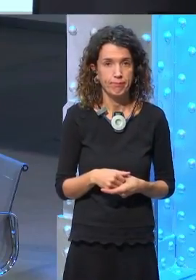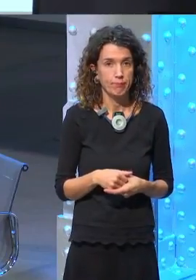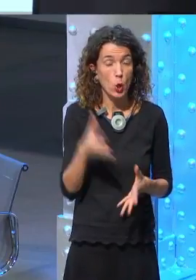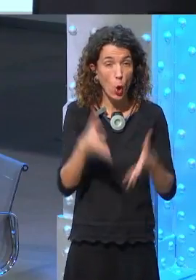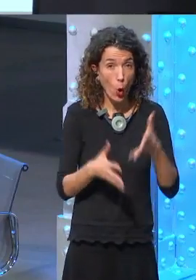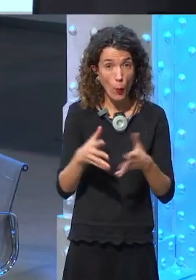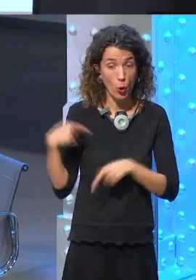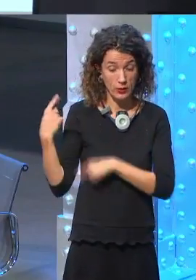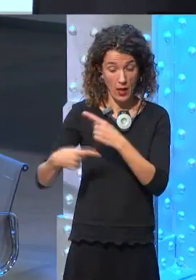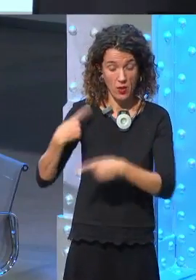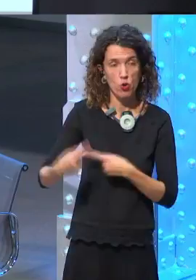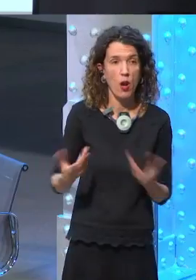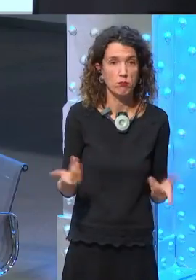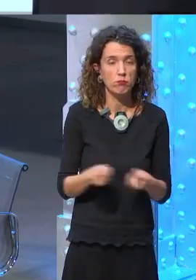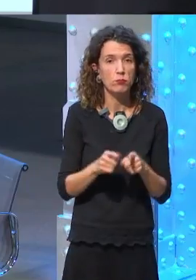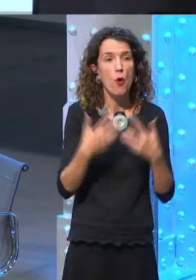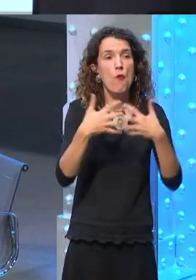que tradicionalmente hace